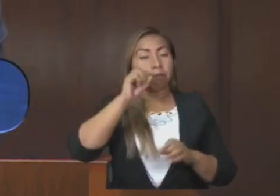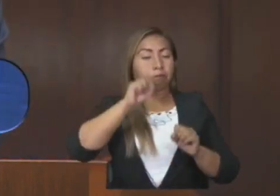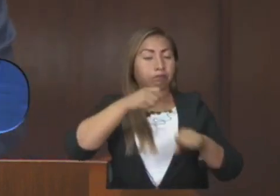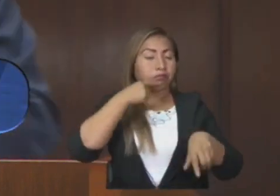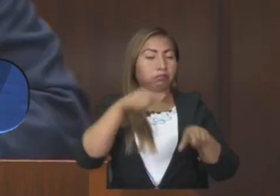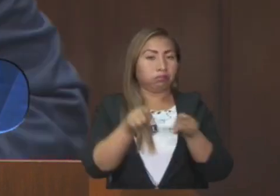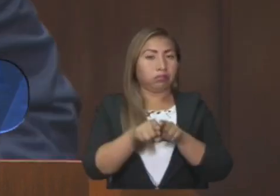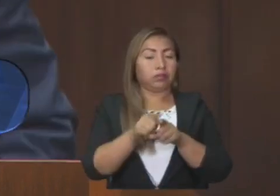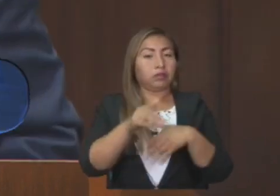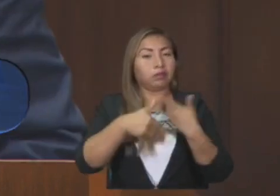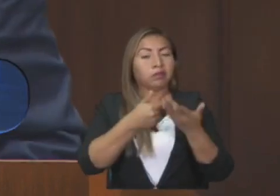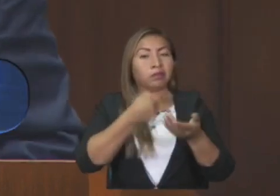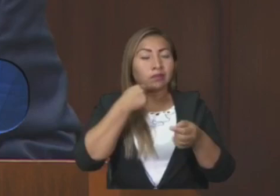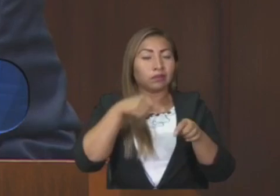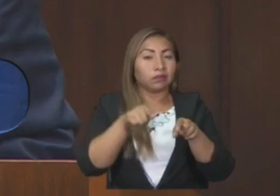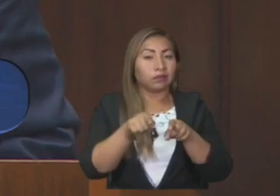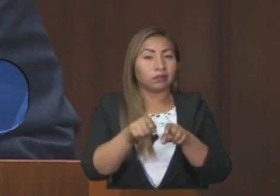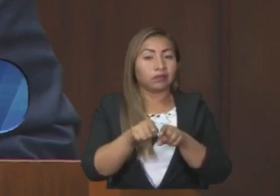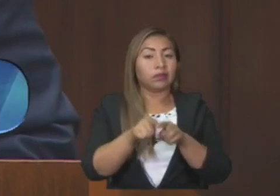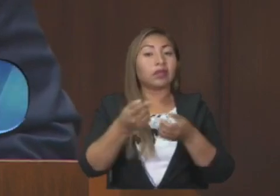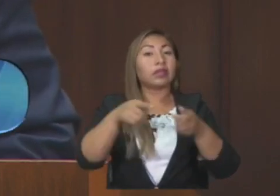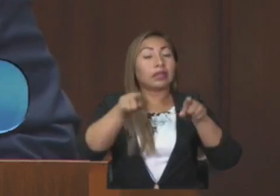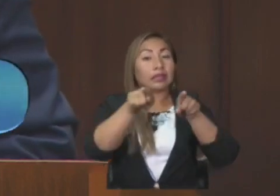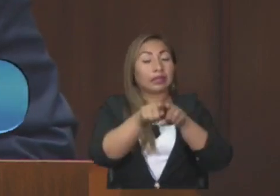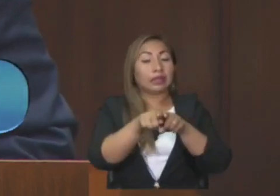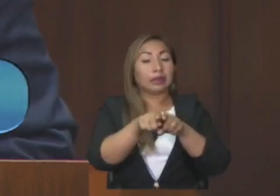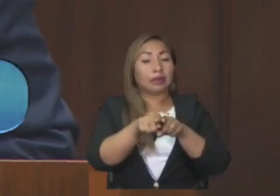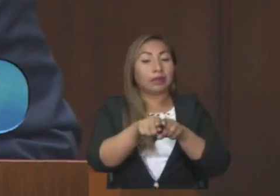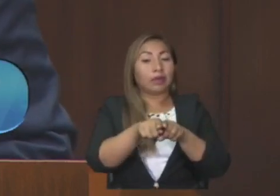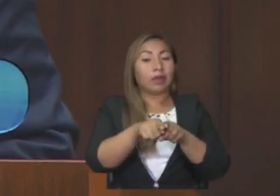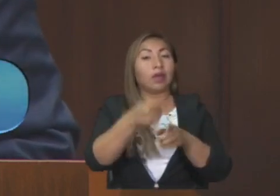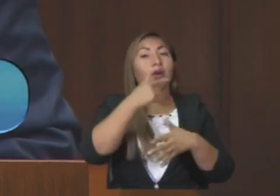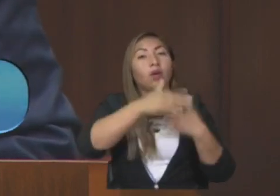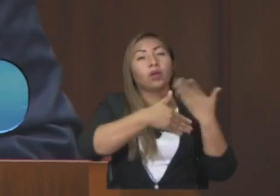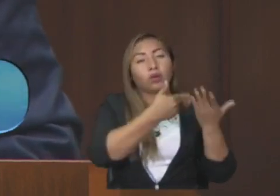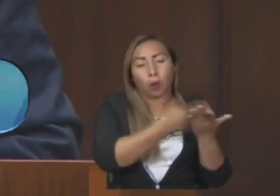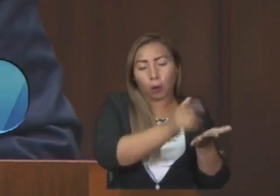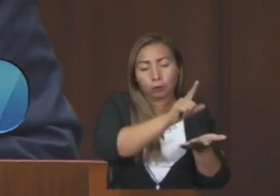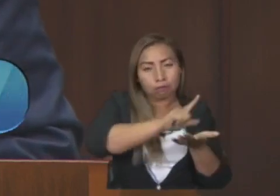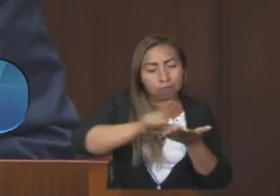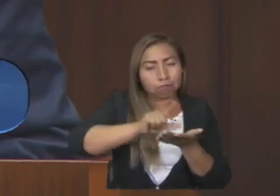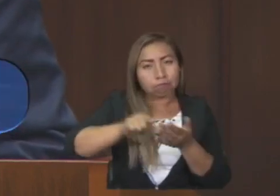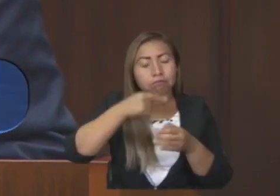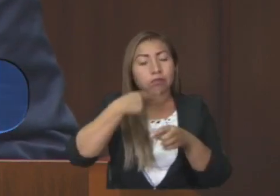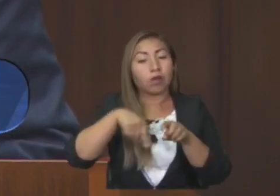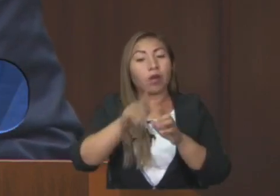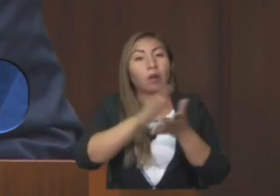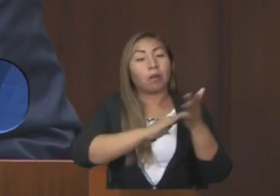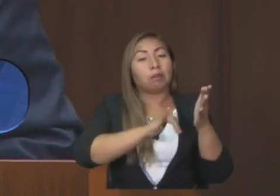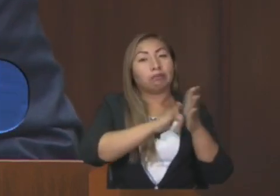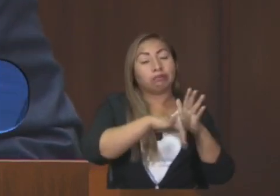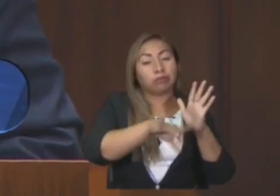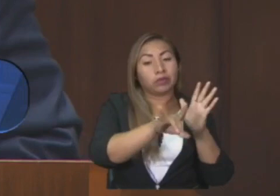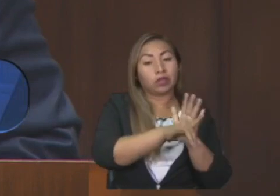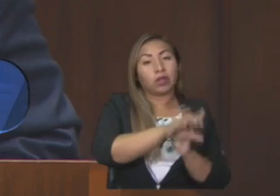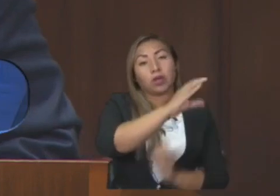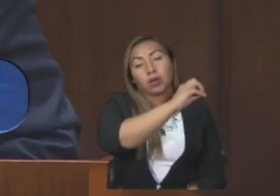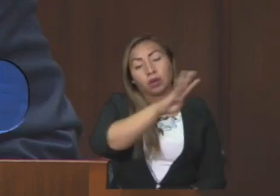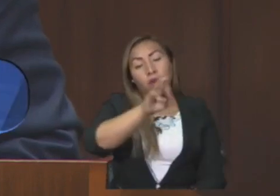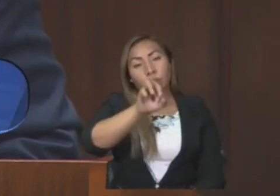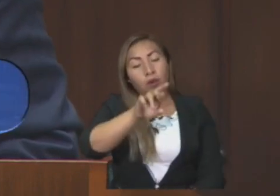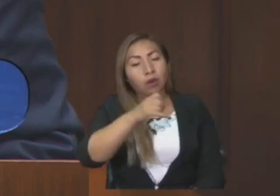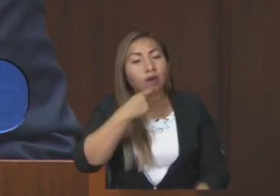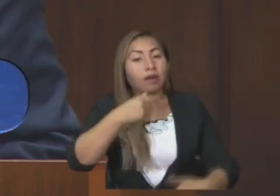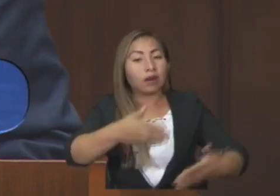gestión segura, también conocido como el plan de cuidado y mantenimiento del proyecto Cobre Panamá, como medida